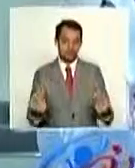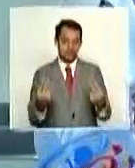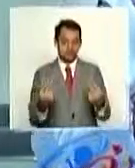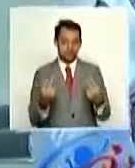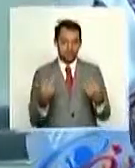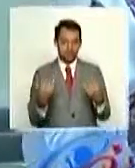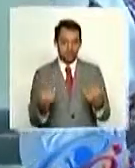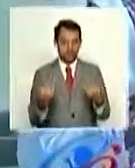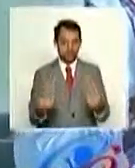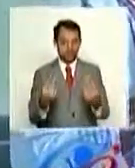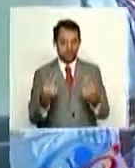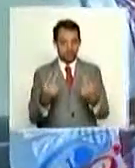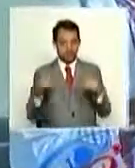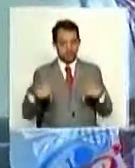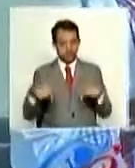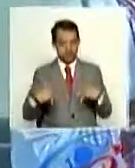momento.